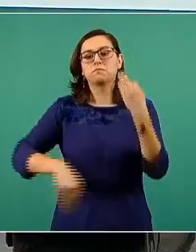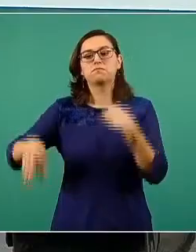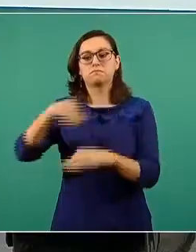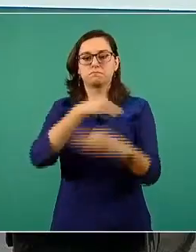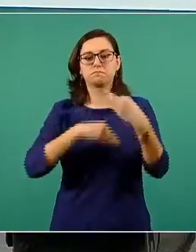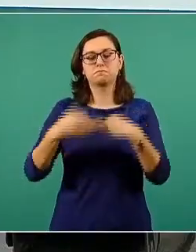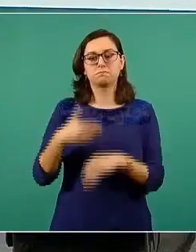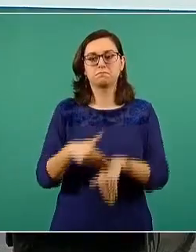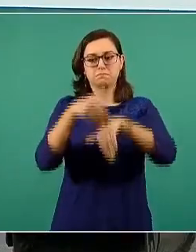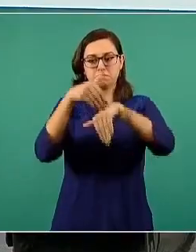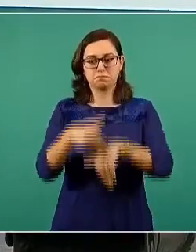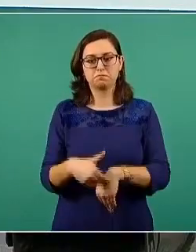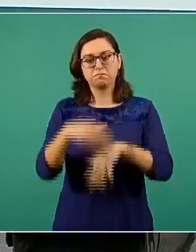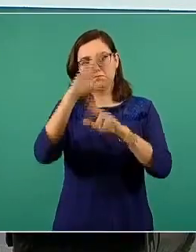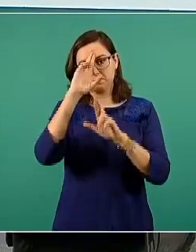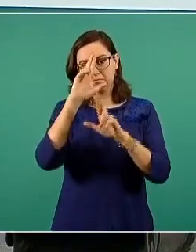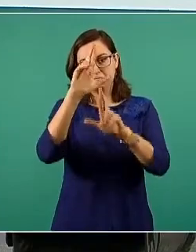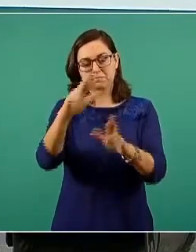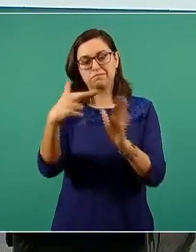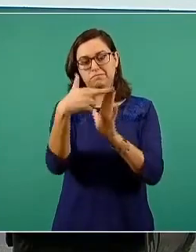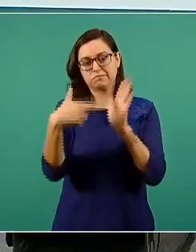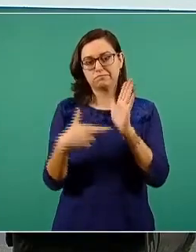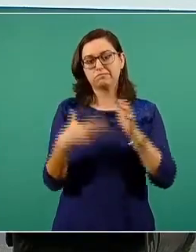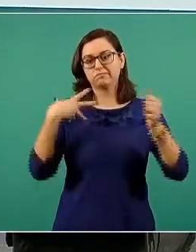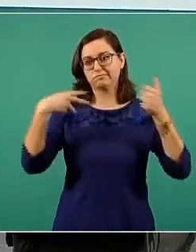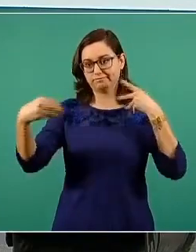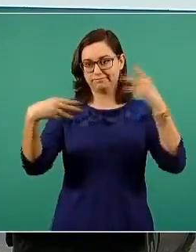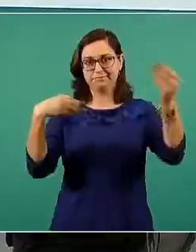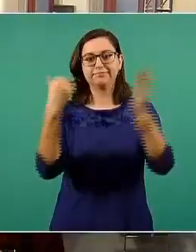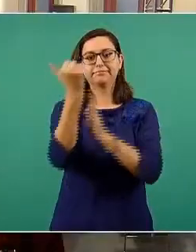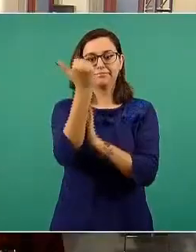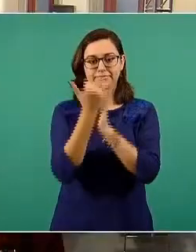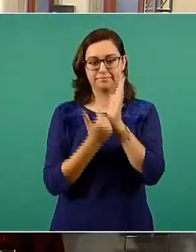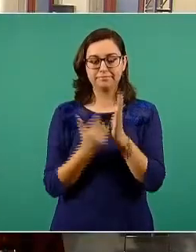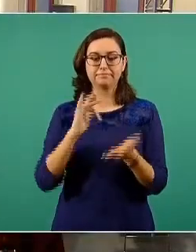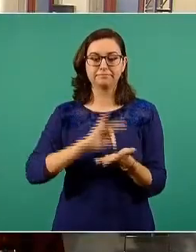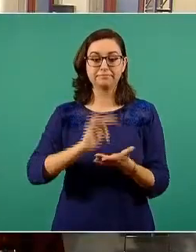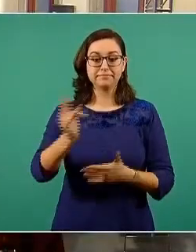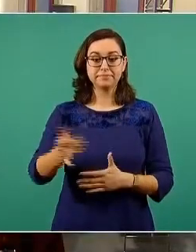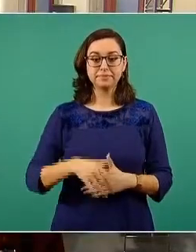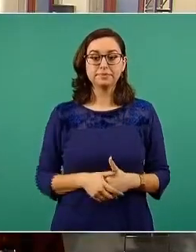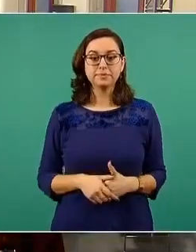todos seguimos contribuyendo a la disminución de la epidemia en el país. Gracias.